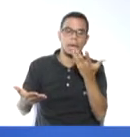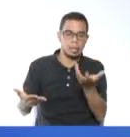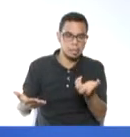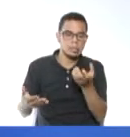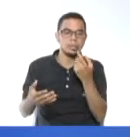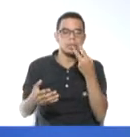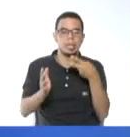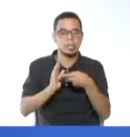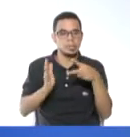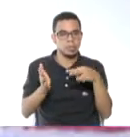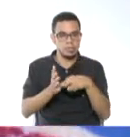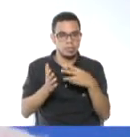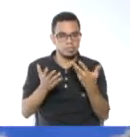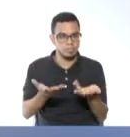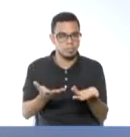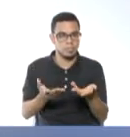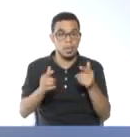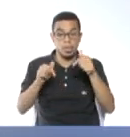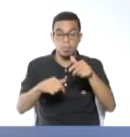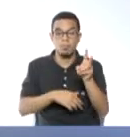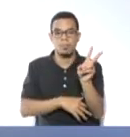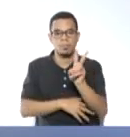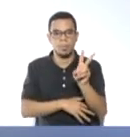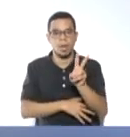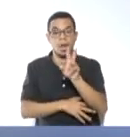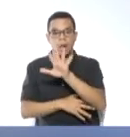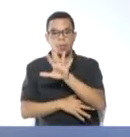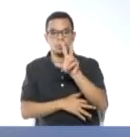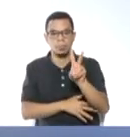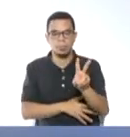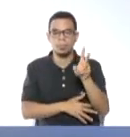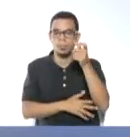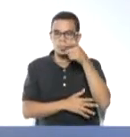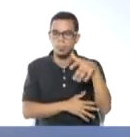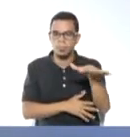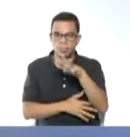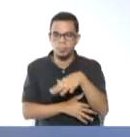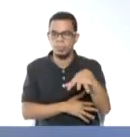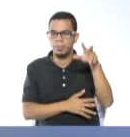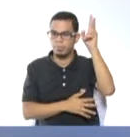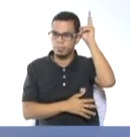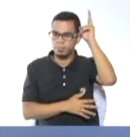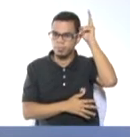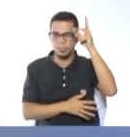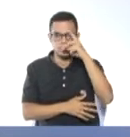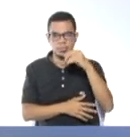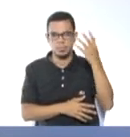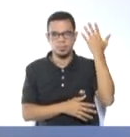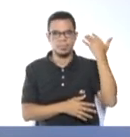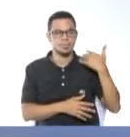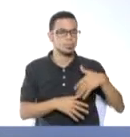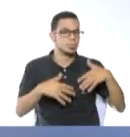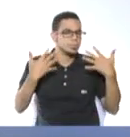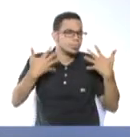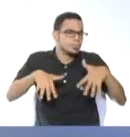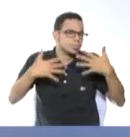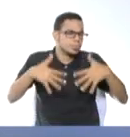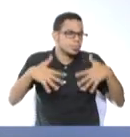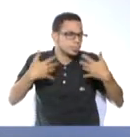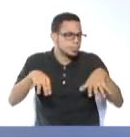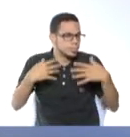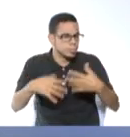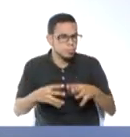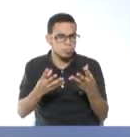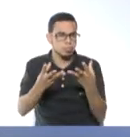milenaria. Y teniendo en cuenta que en Venezuela los 52 pueblos ancestrales tiene bastante patrimonio